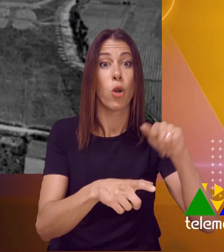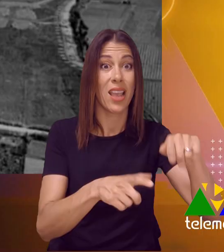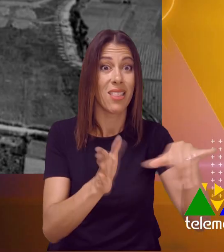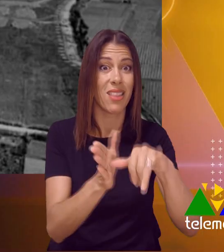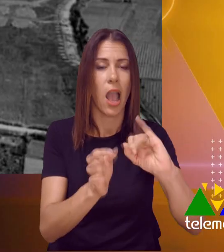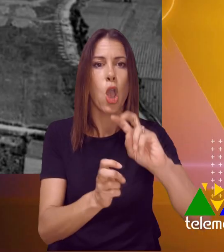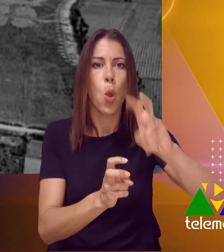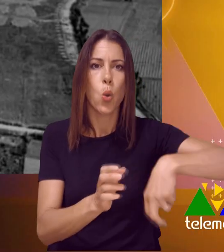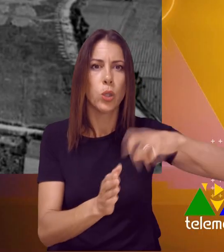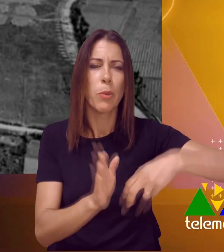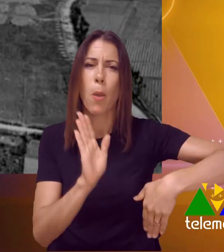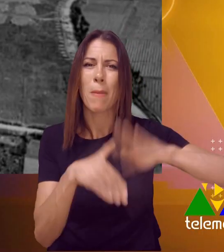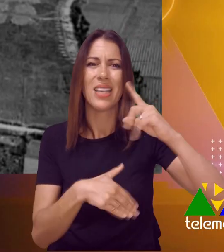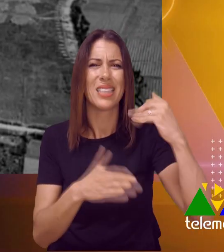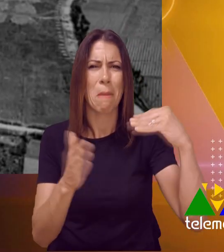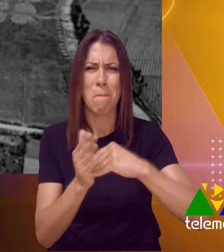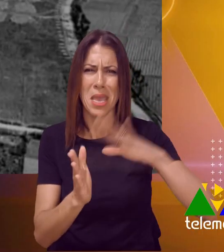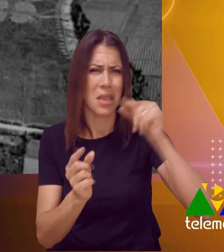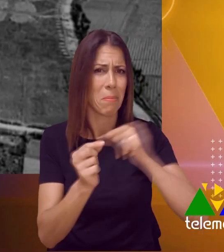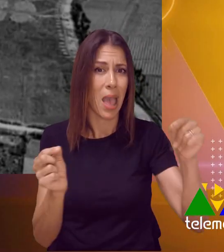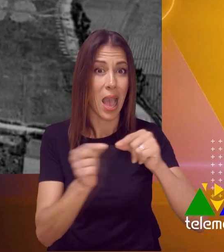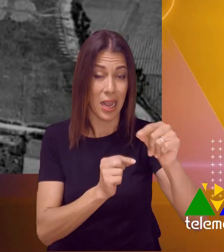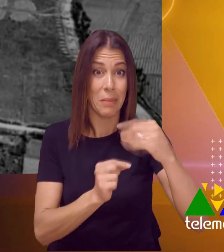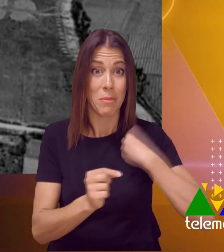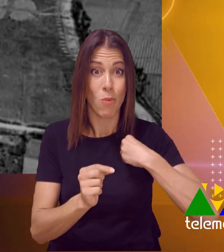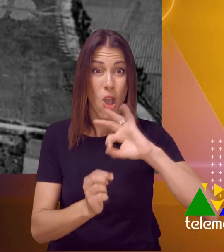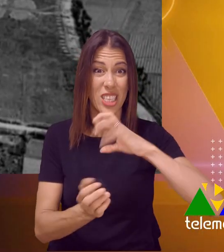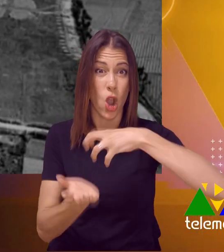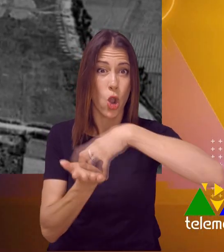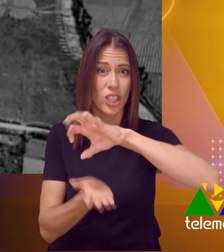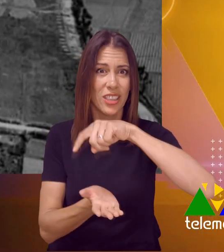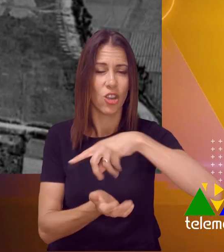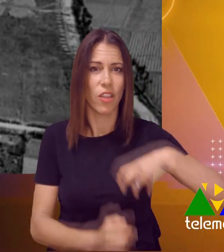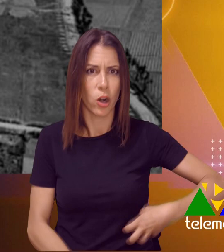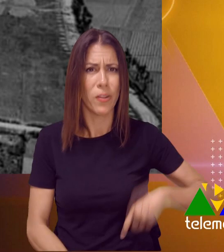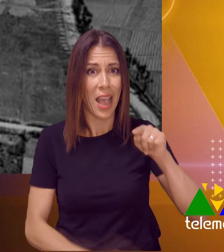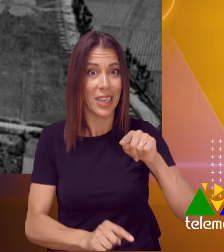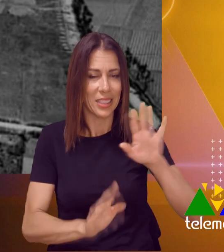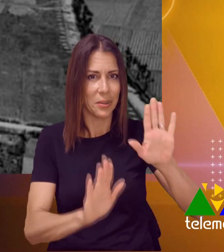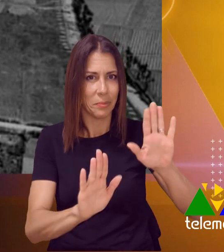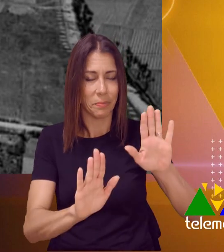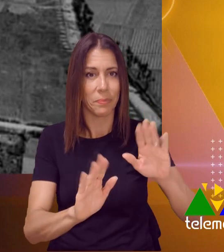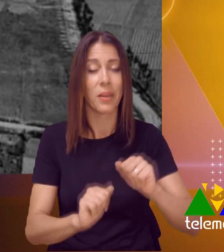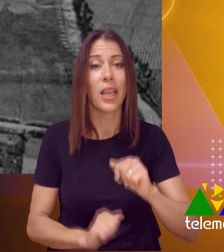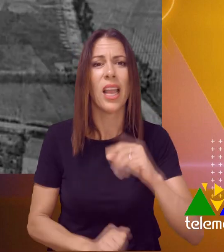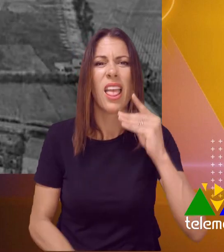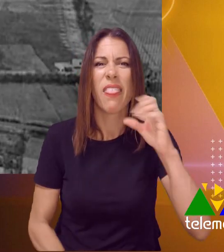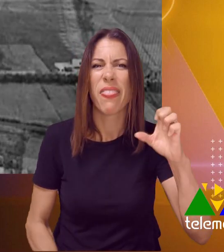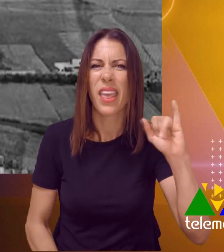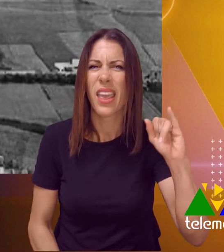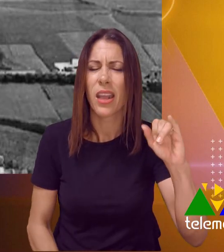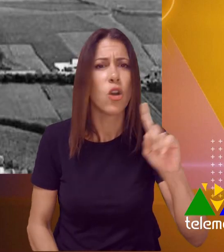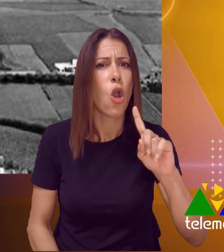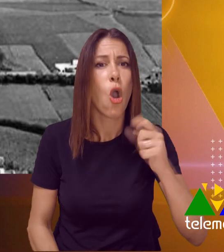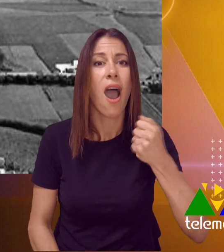la zona del Deire con más de 1000 marjales, donde está el cortijo del conde. Ahí es donde te iba y quería yo llegar. El Deire, la palabra Deire...